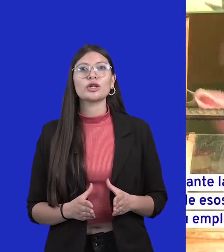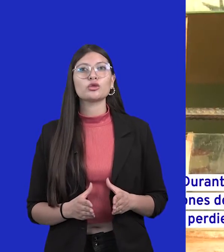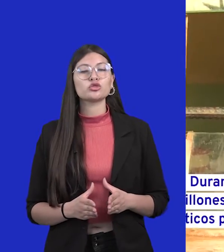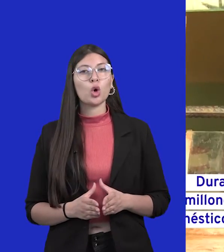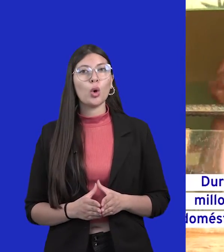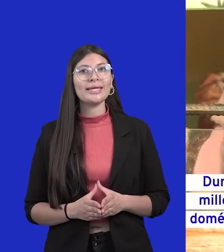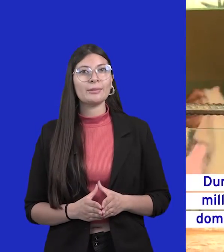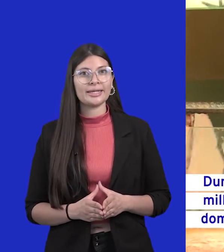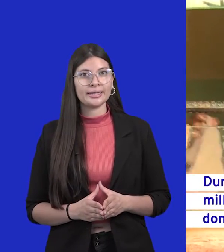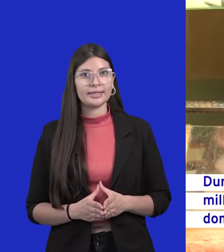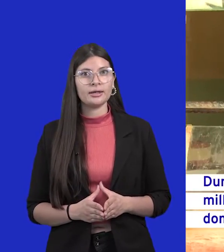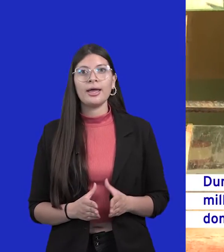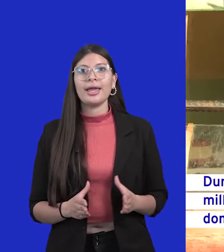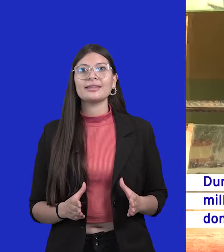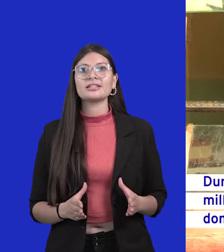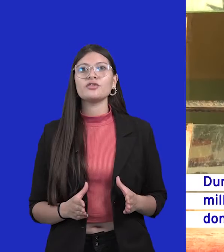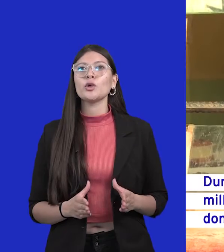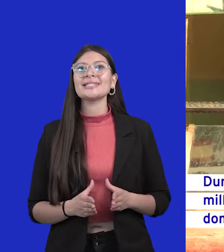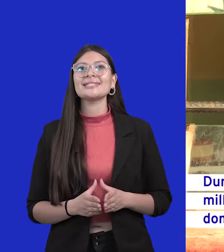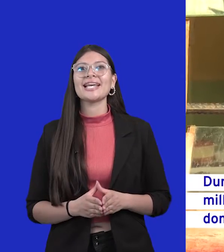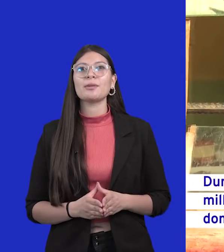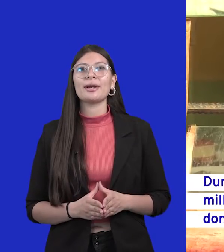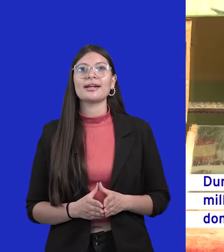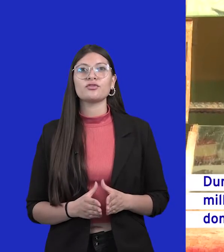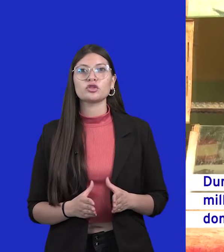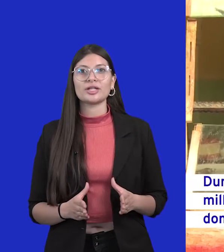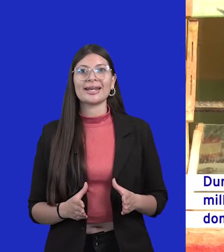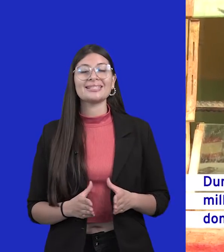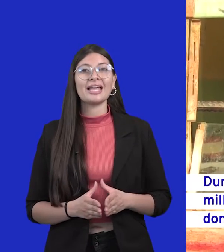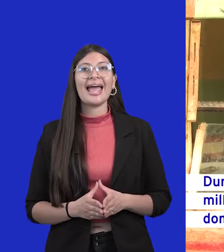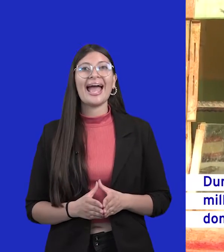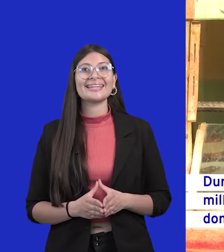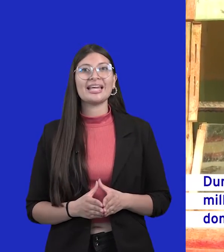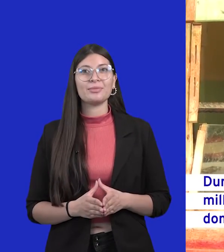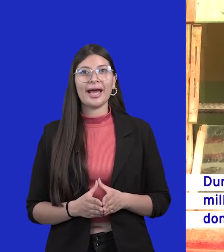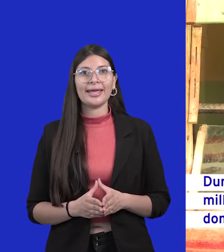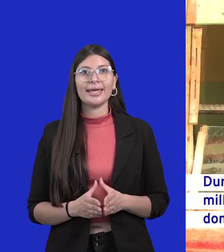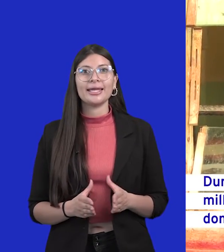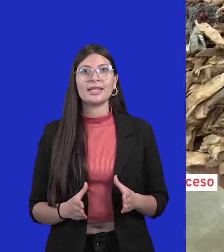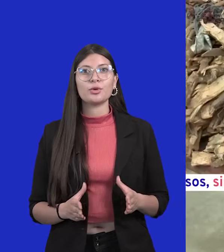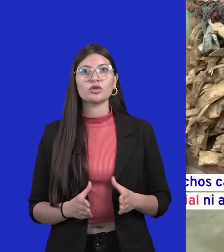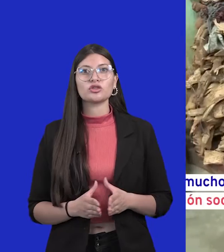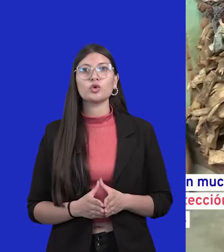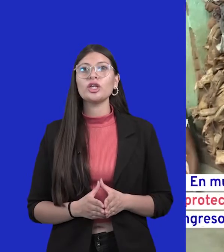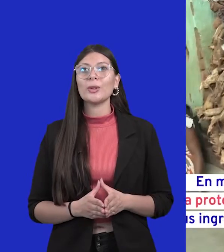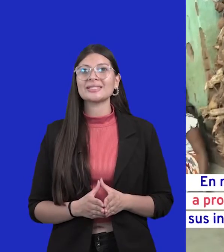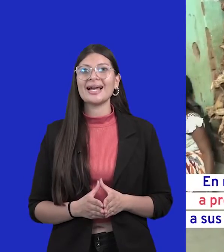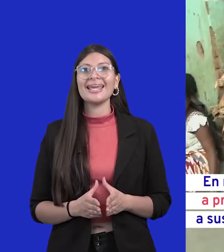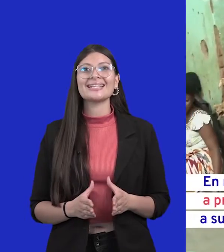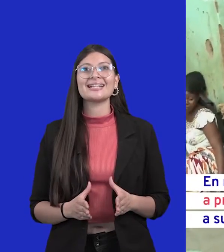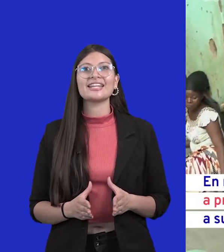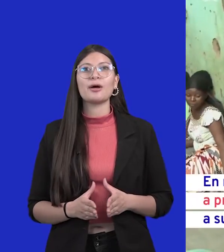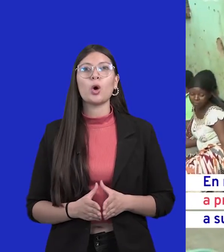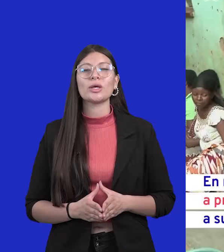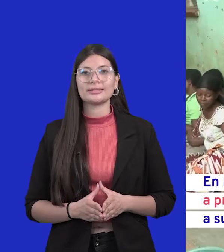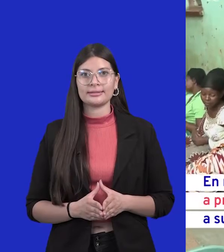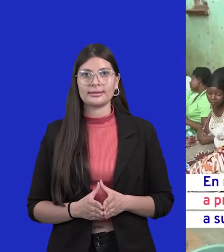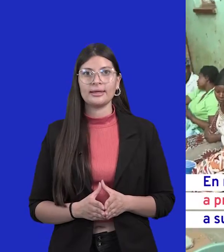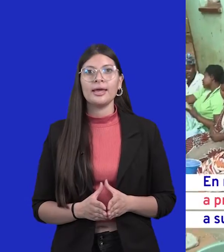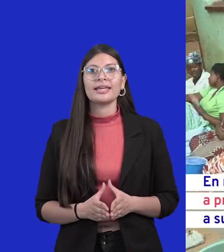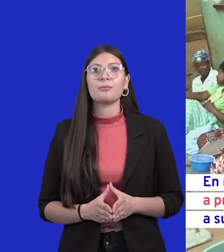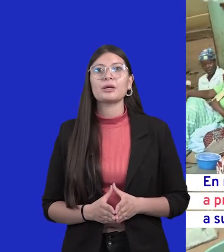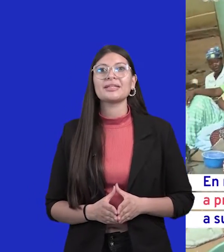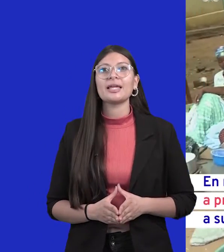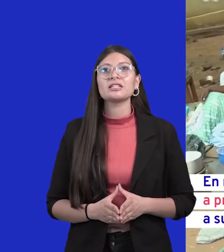frente a los retos hoy y mañana. El desafío esencial para reforzar este andamiaje de protección universal es el trabajo